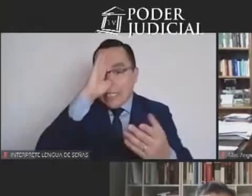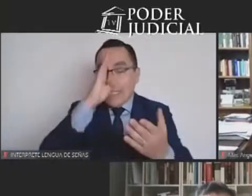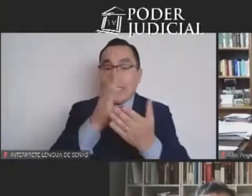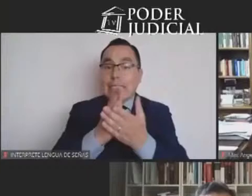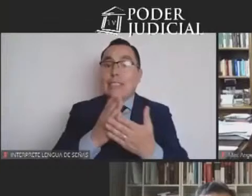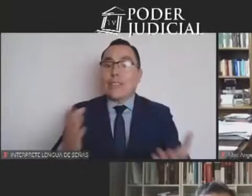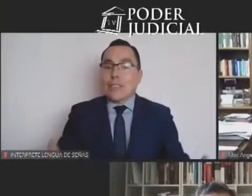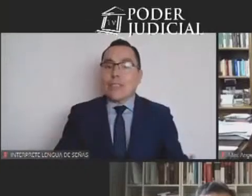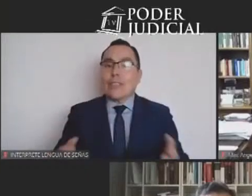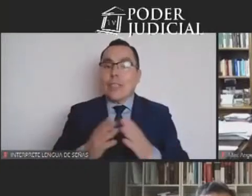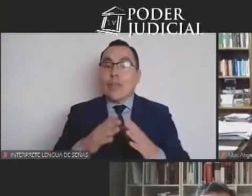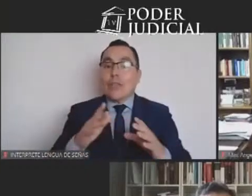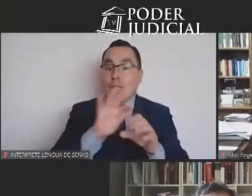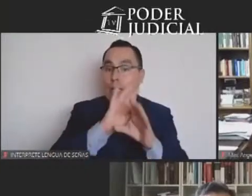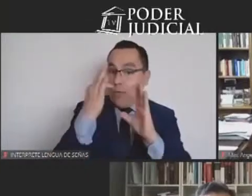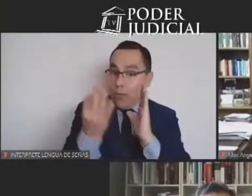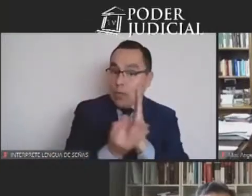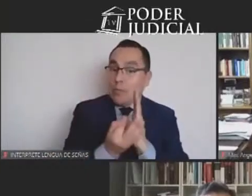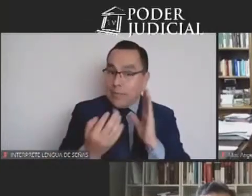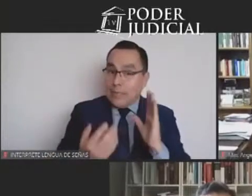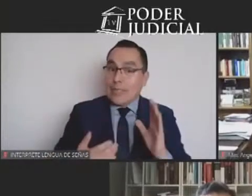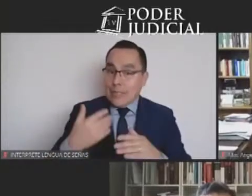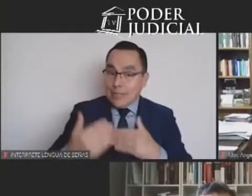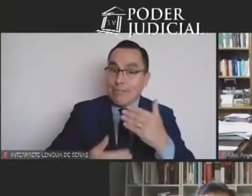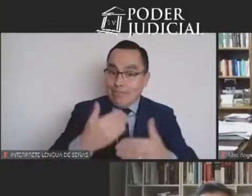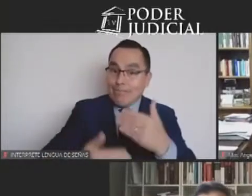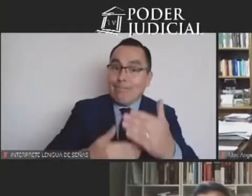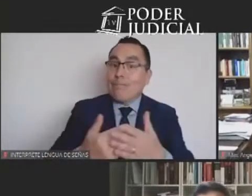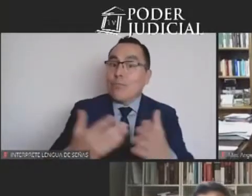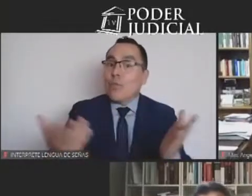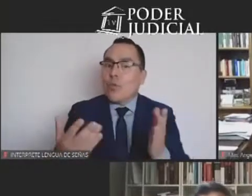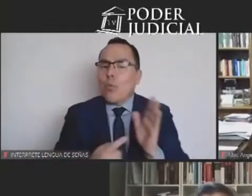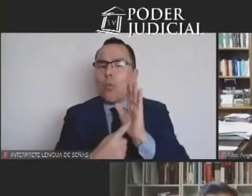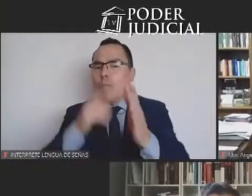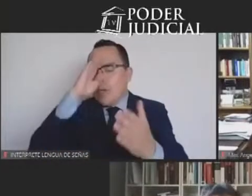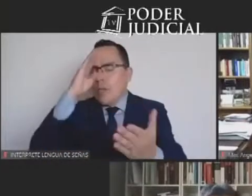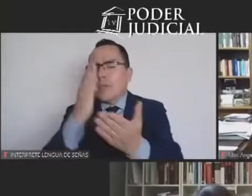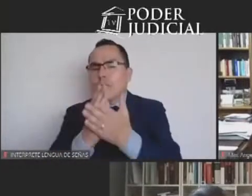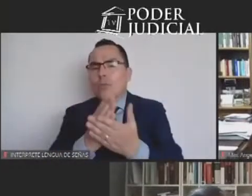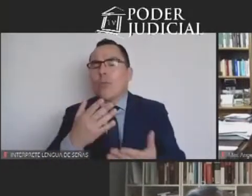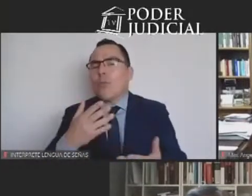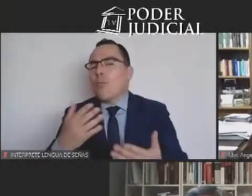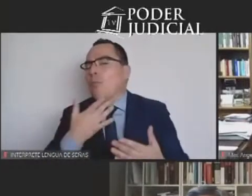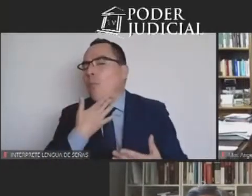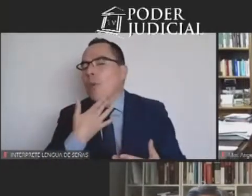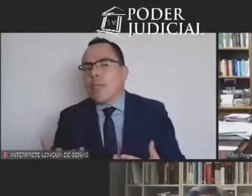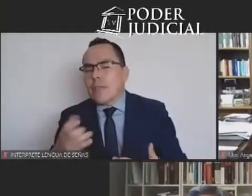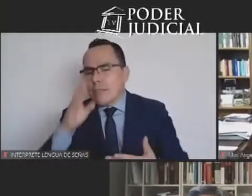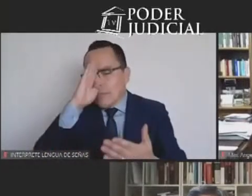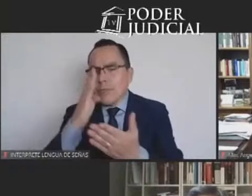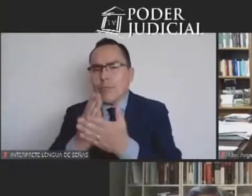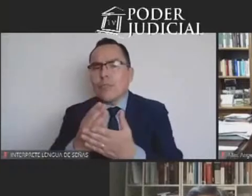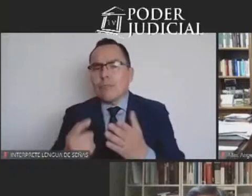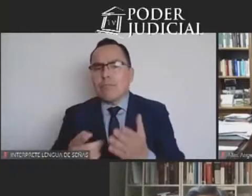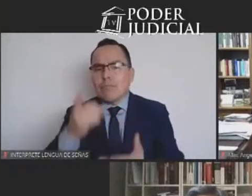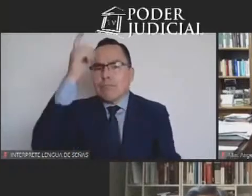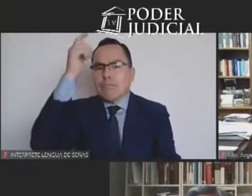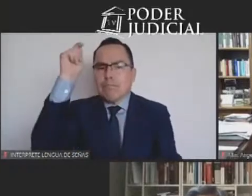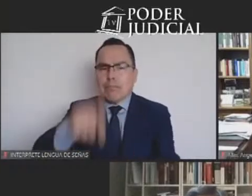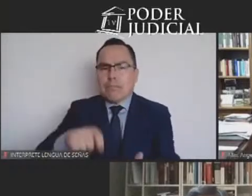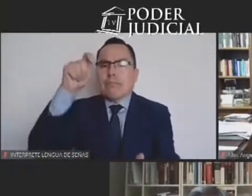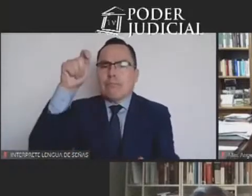de la fundamentación de las sentencias, de la forma en que se llegó a esa determinada decisión,